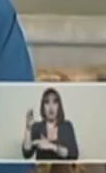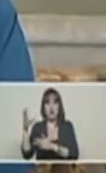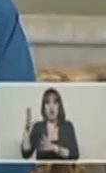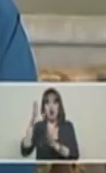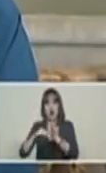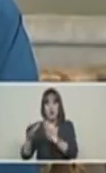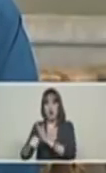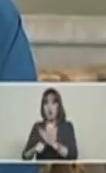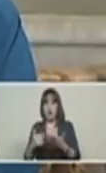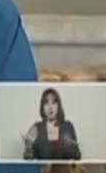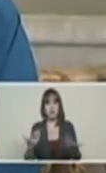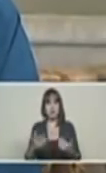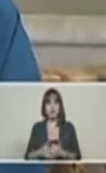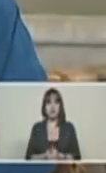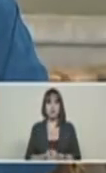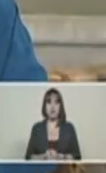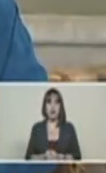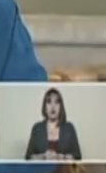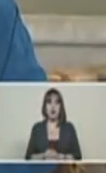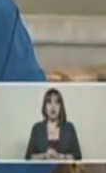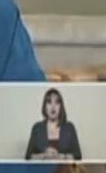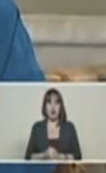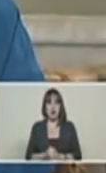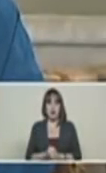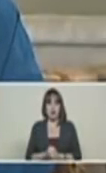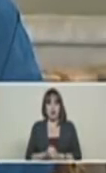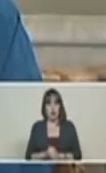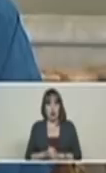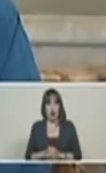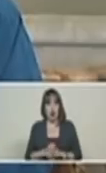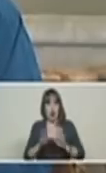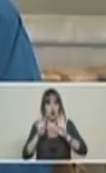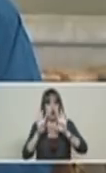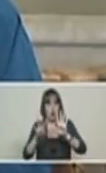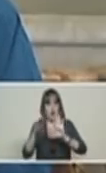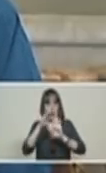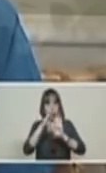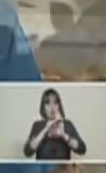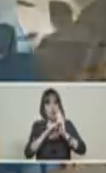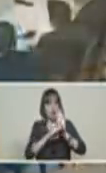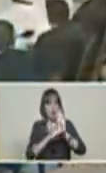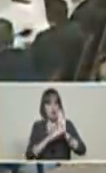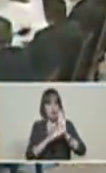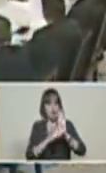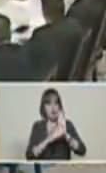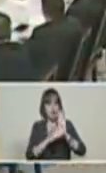tan mencionadas. En noveno lugar, compatriota,